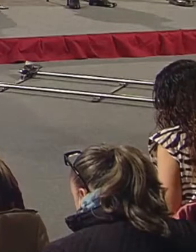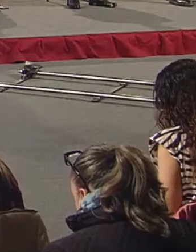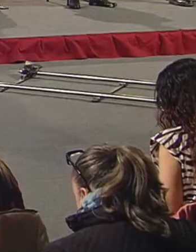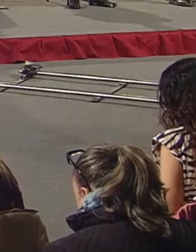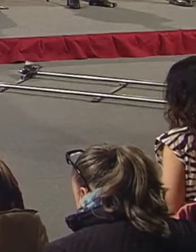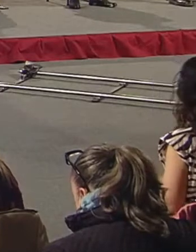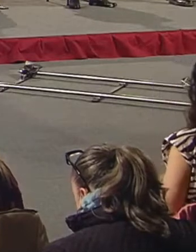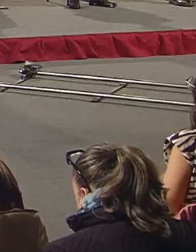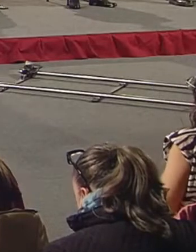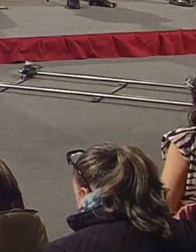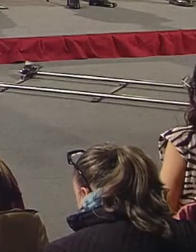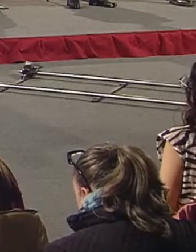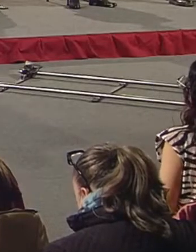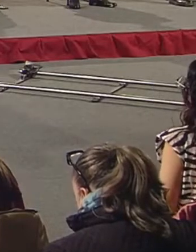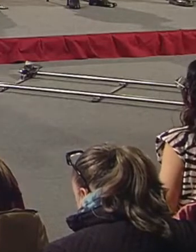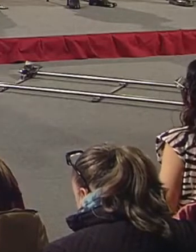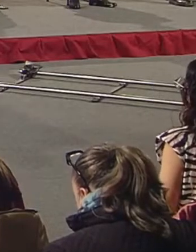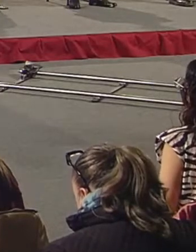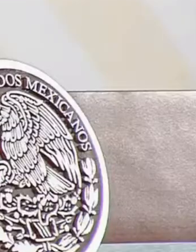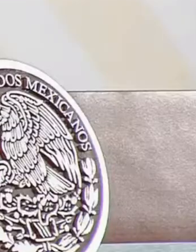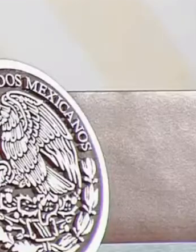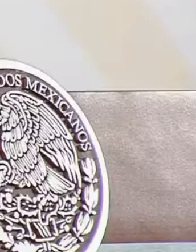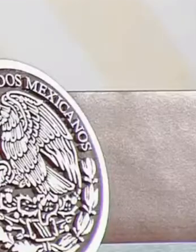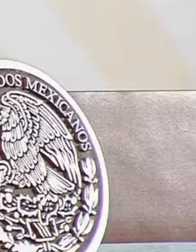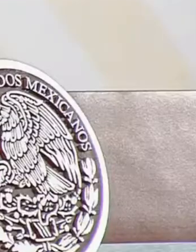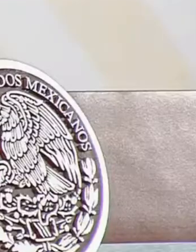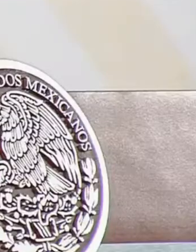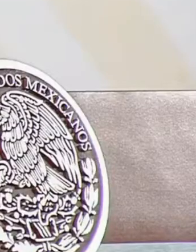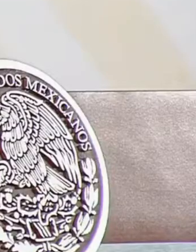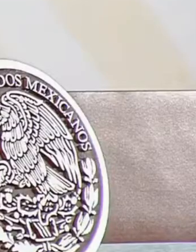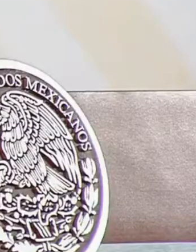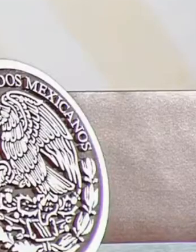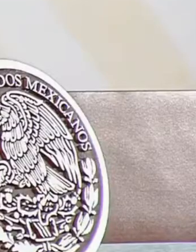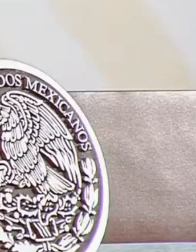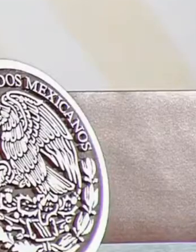Por lo que respecta a la terminal de carga, esta tiene una capacidad de